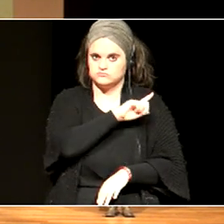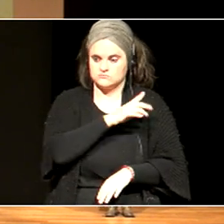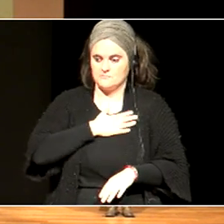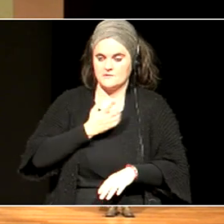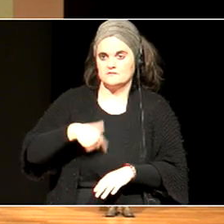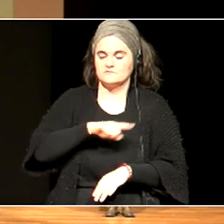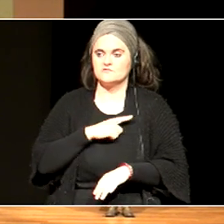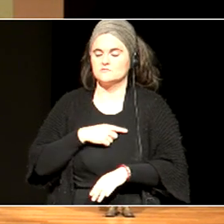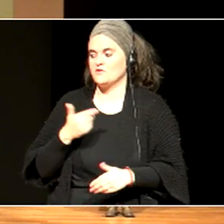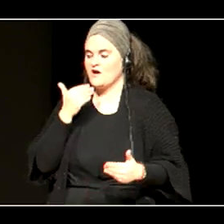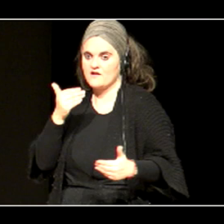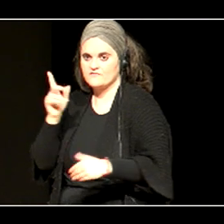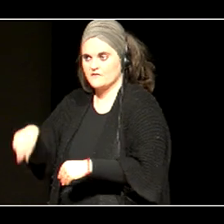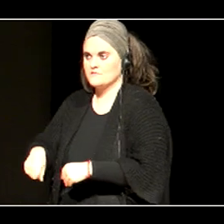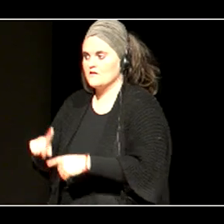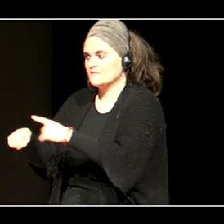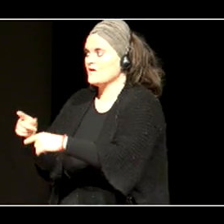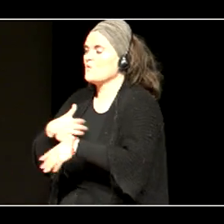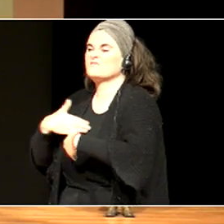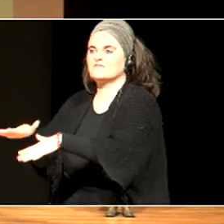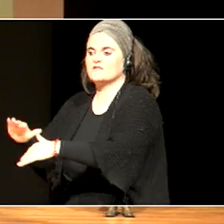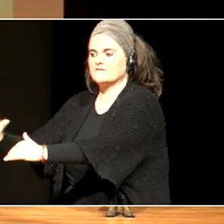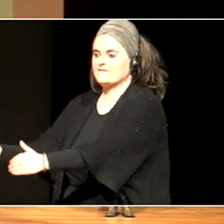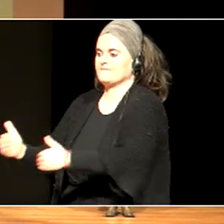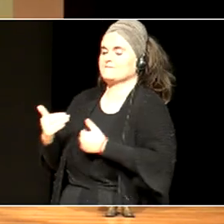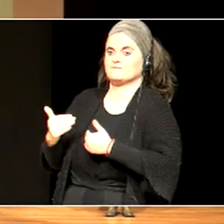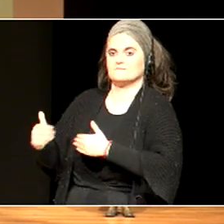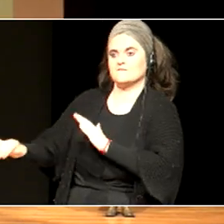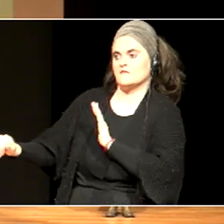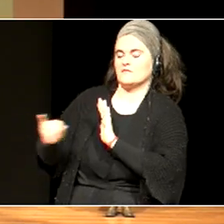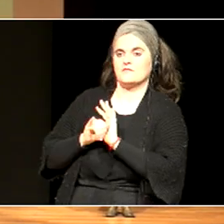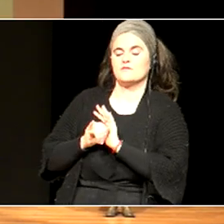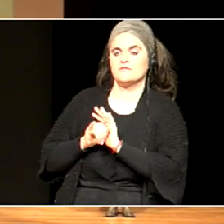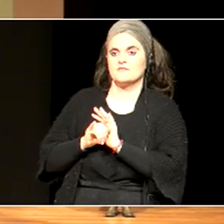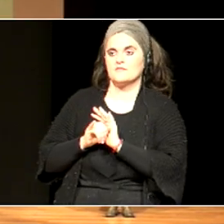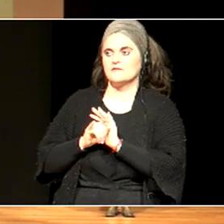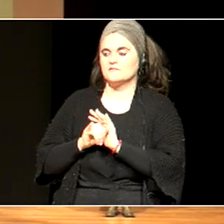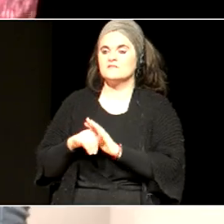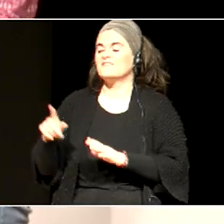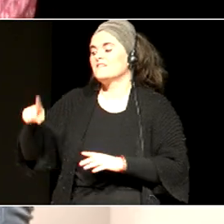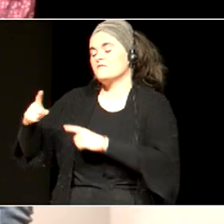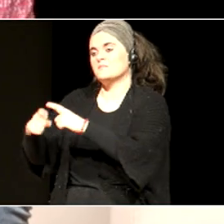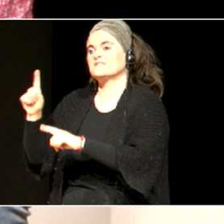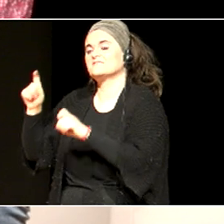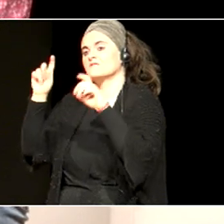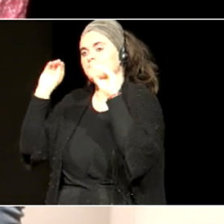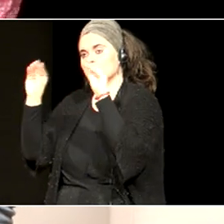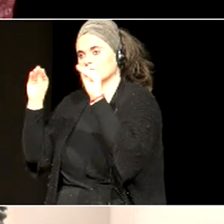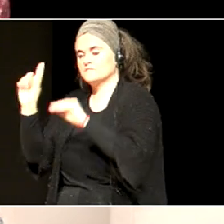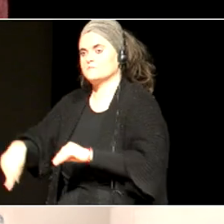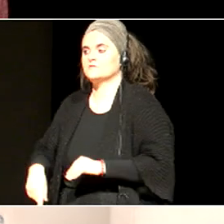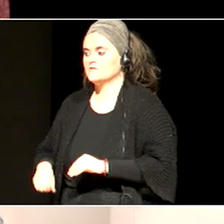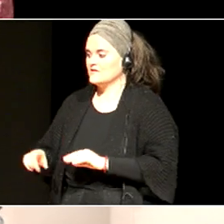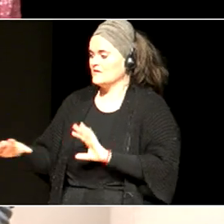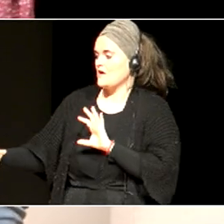familias se nos pueden unir cuando quieran las familias también necesitan formación lo mismo que el profesorado las familias que se unan cuando